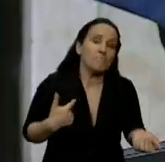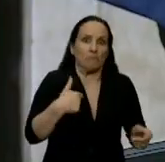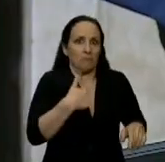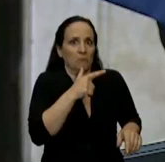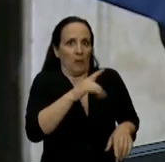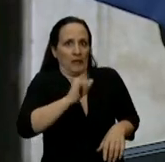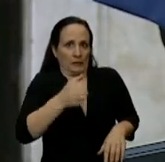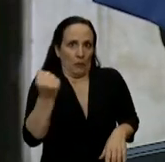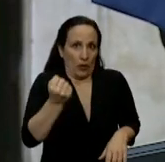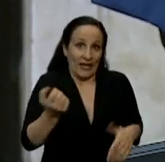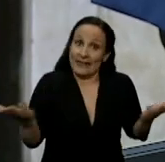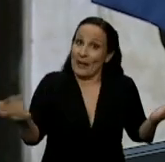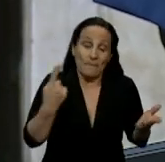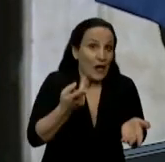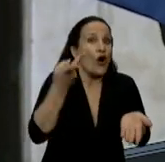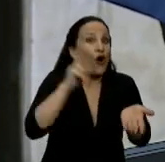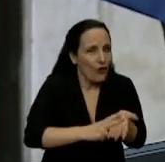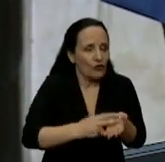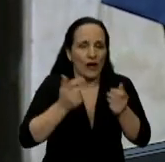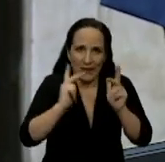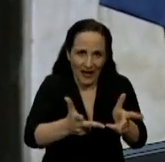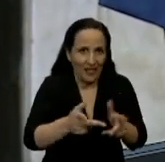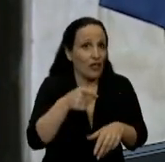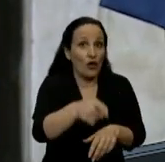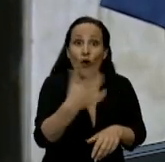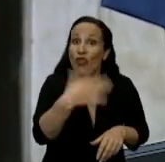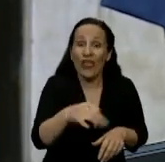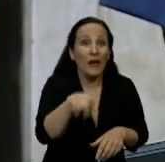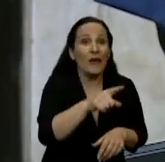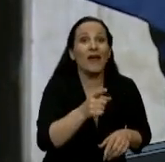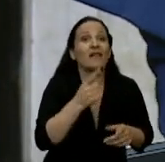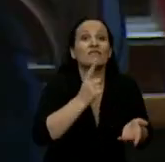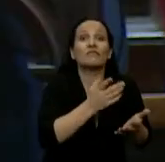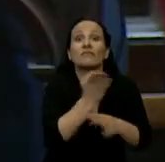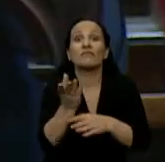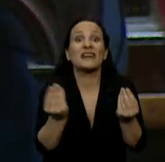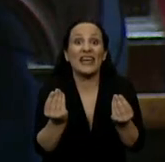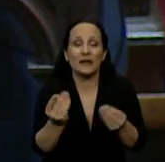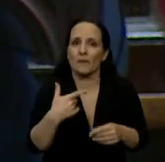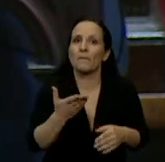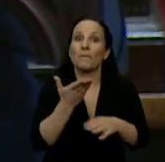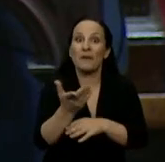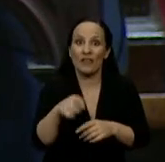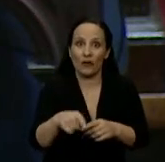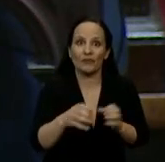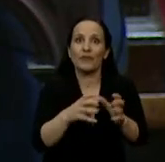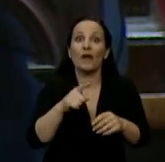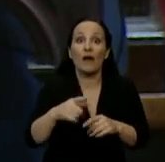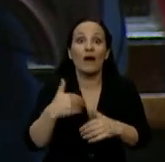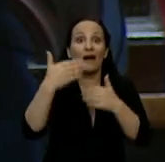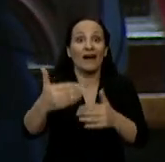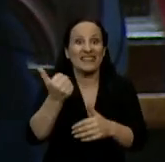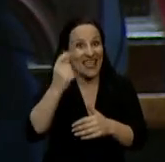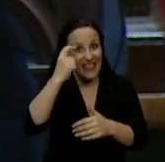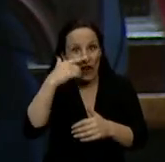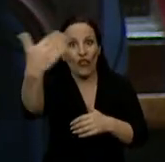muy importante, pero le vuelvo a reiterar, diputada, tiene que realizar la moción. Lo que pido es que se aplace la moción para después del 6 de enero